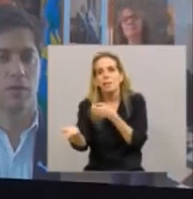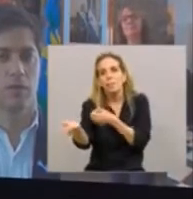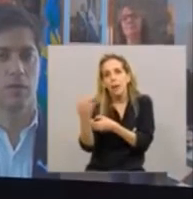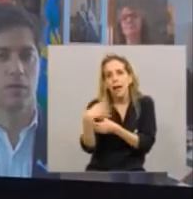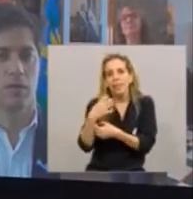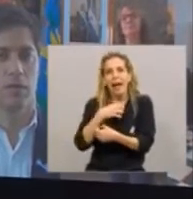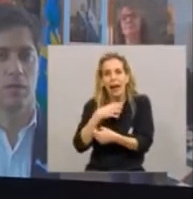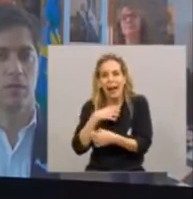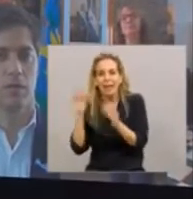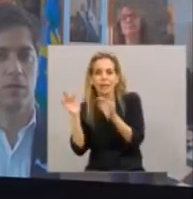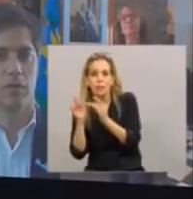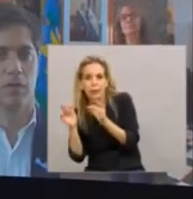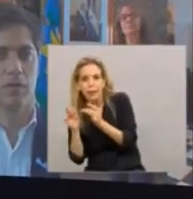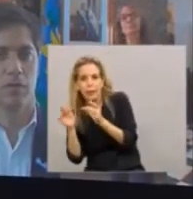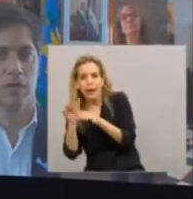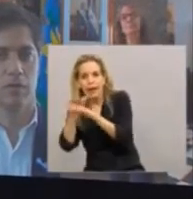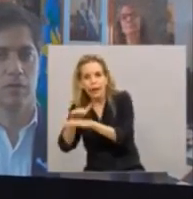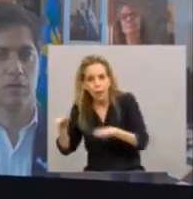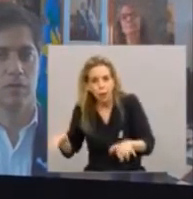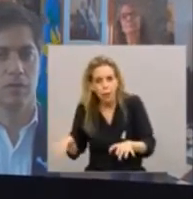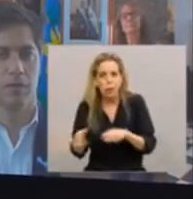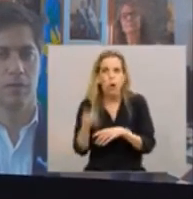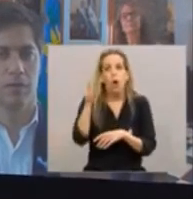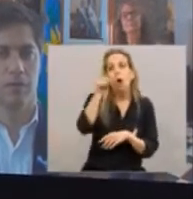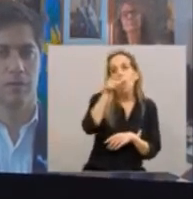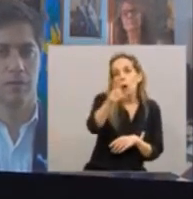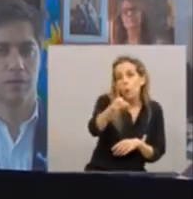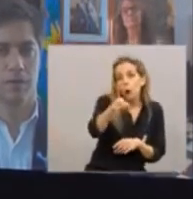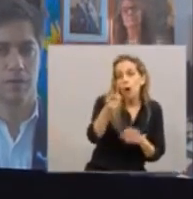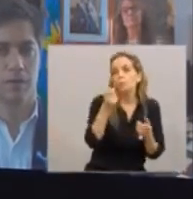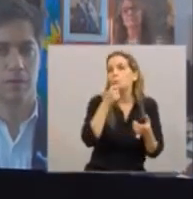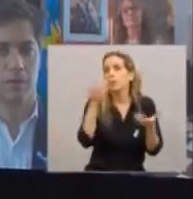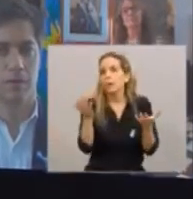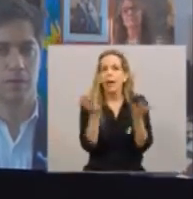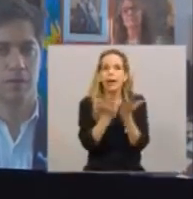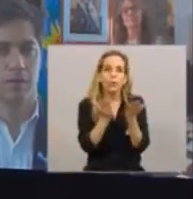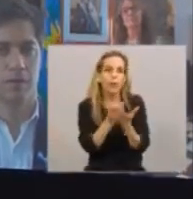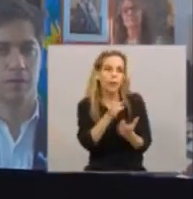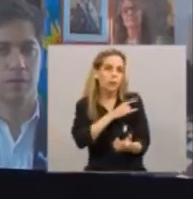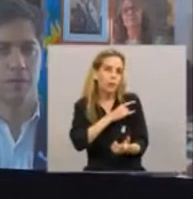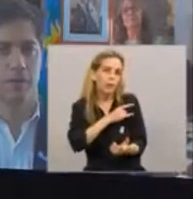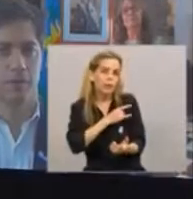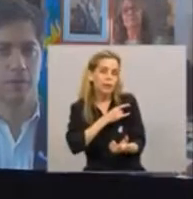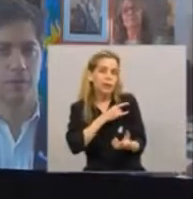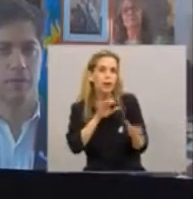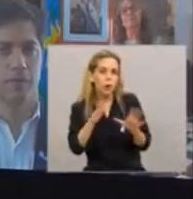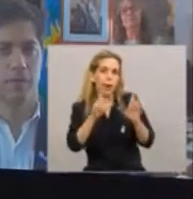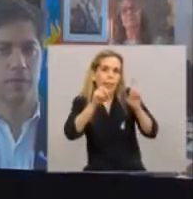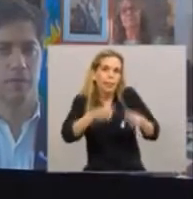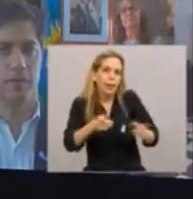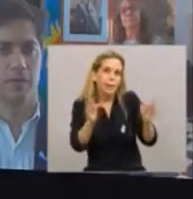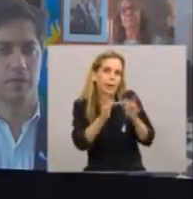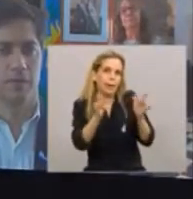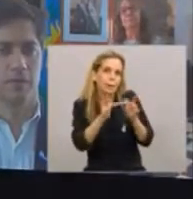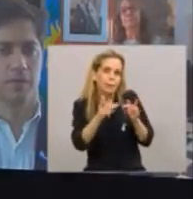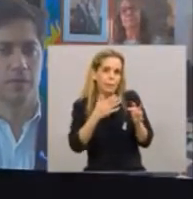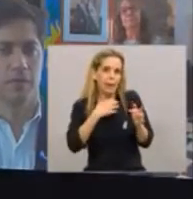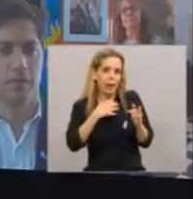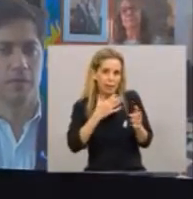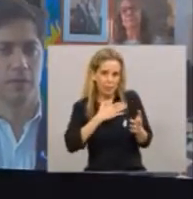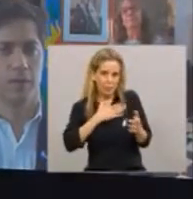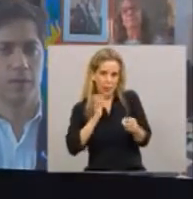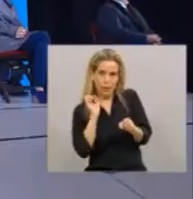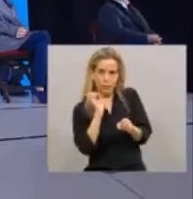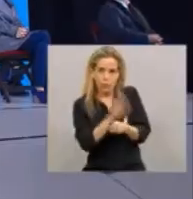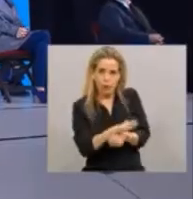por internet con vos que sos estudiante universitario y tal vez también recibes mis clases por internet o la de